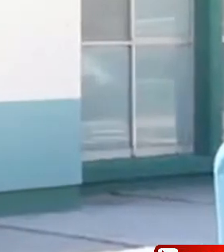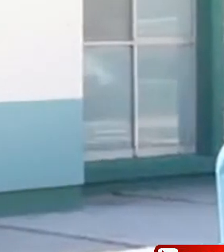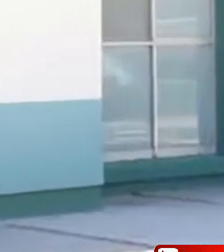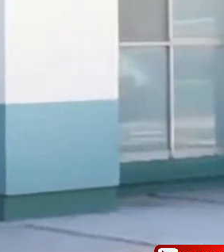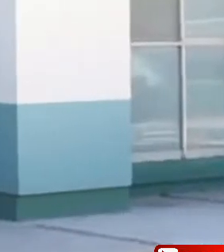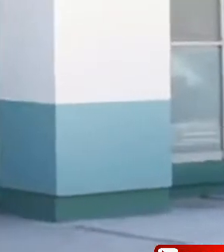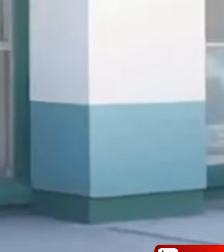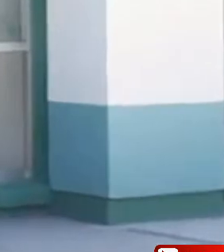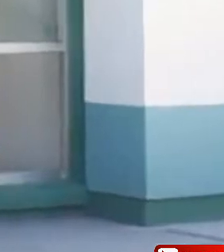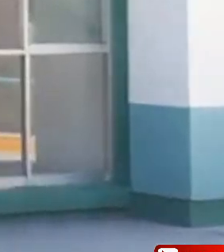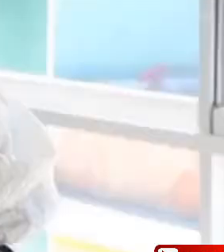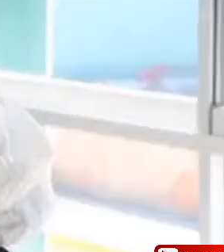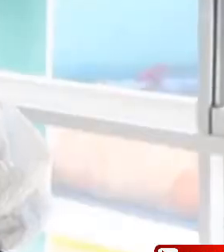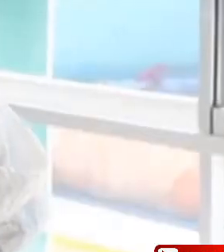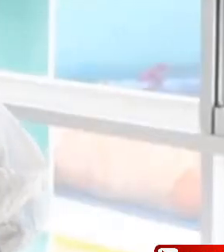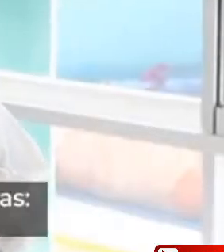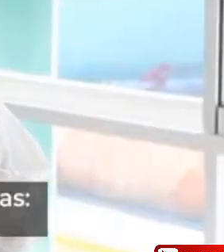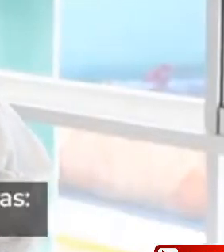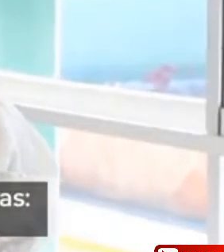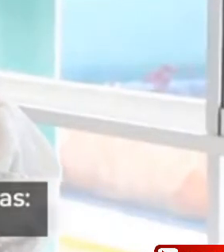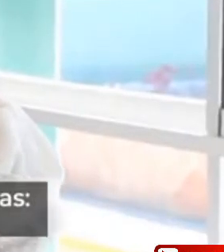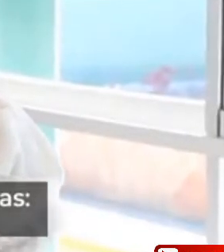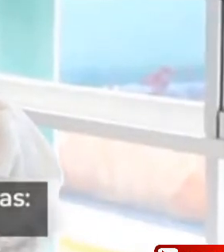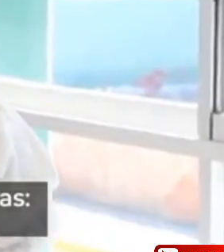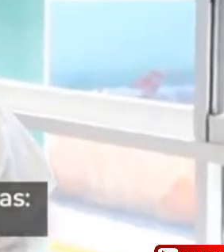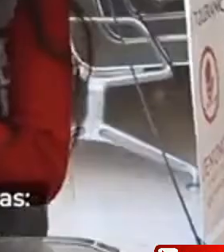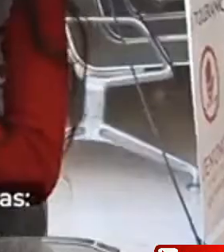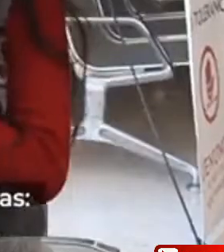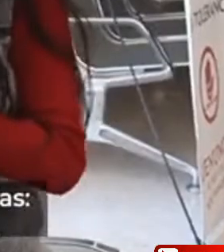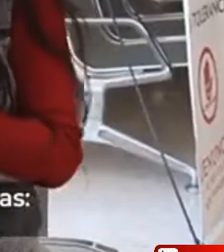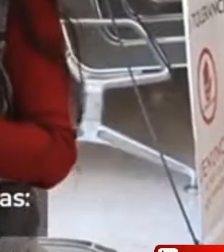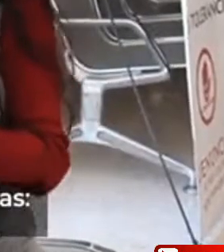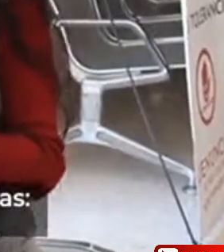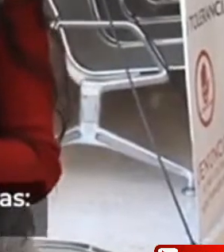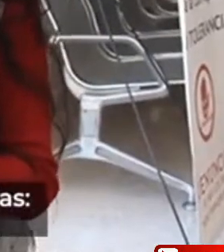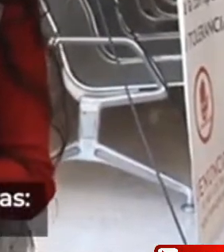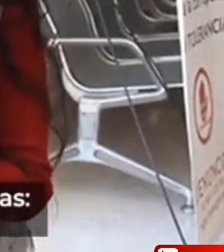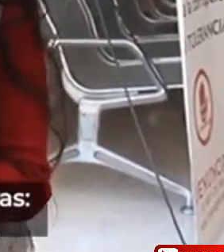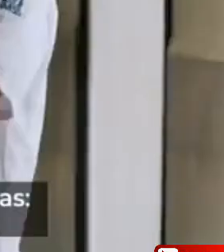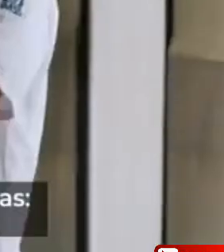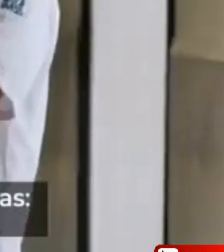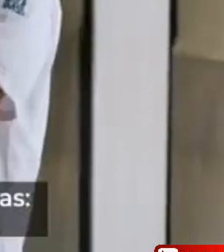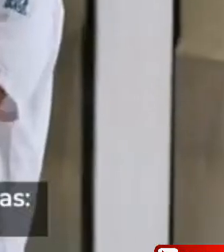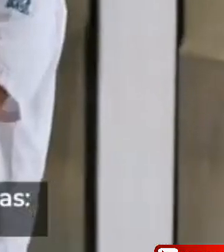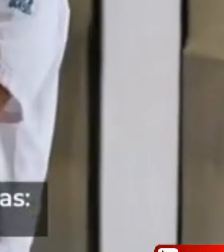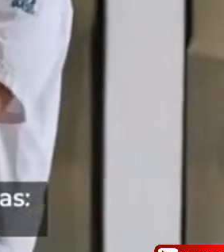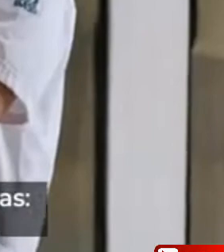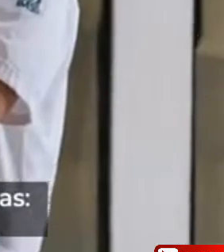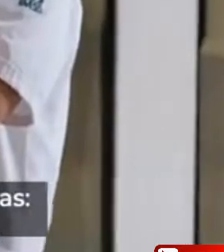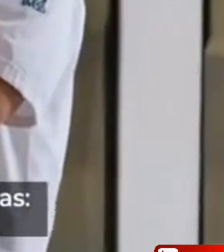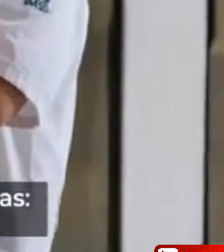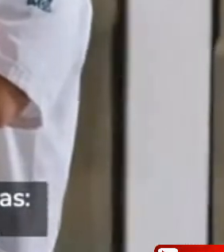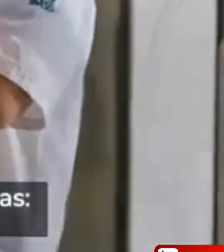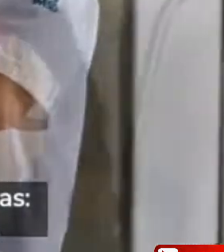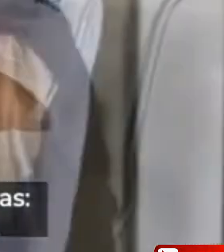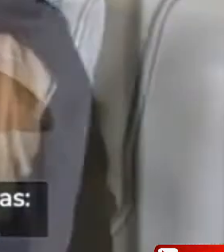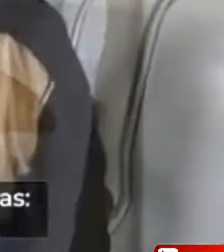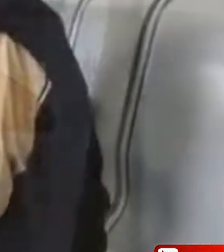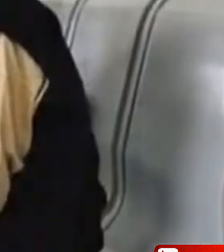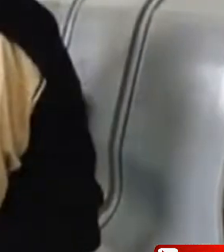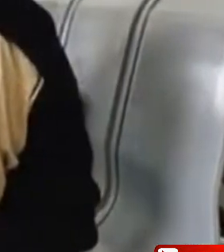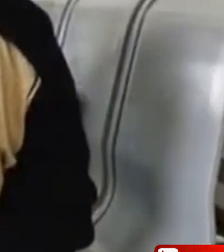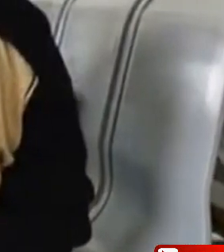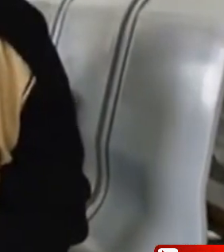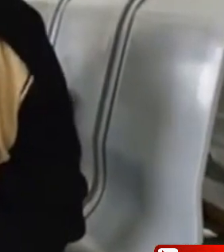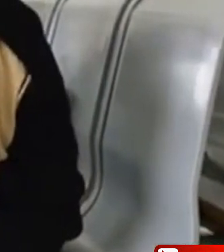que sirven y también a la que cuidan. Fueron meses de aprendizaje y de historias, alegres, tristes, historias de